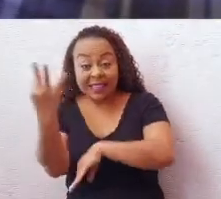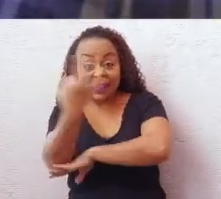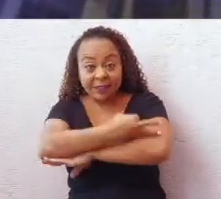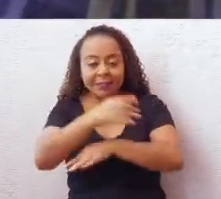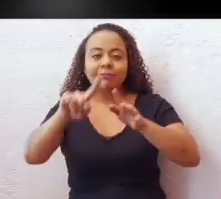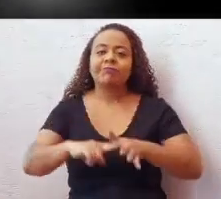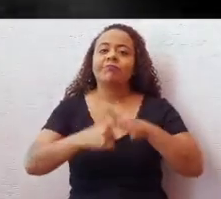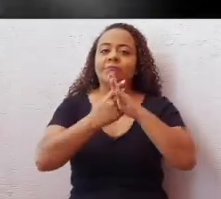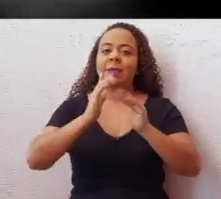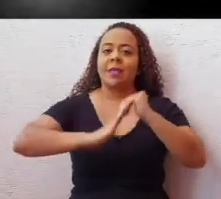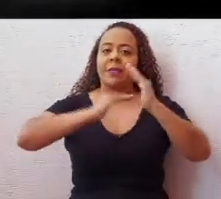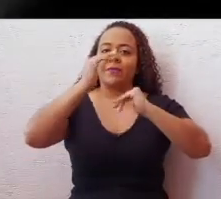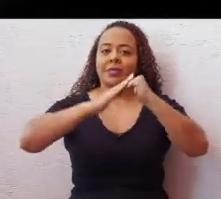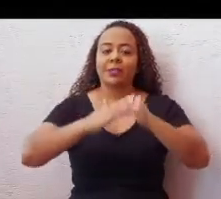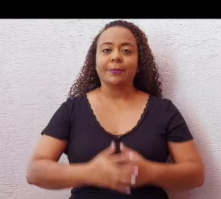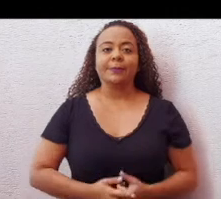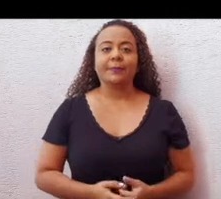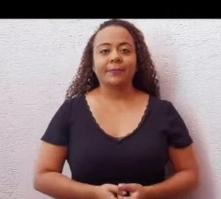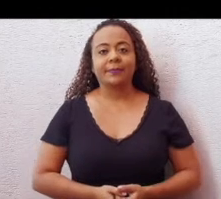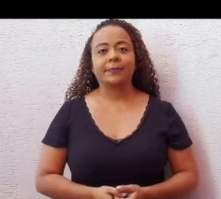inauguró el edificio